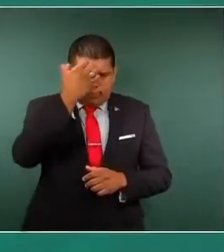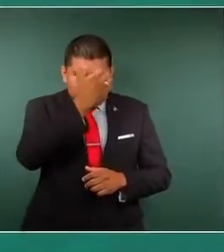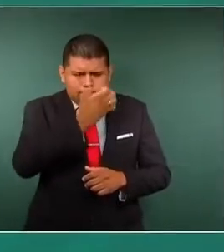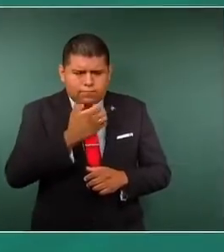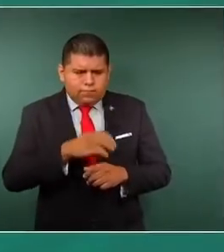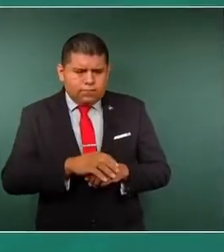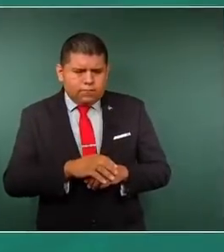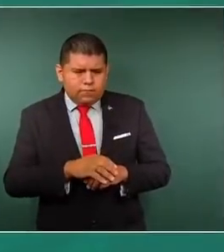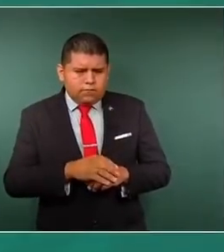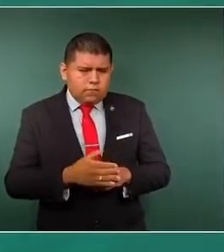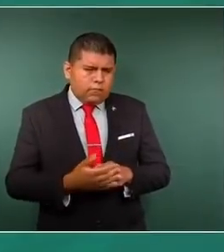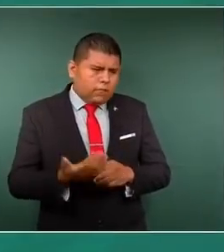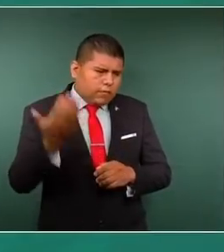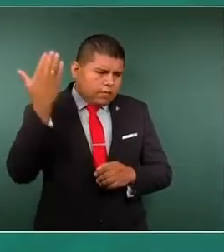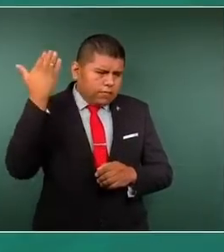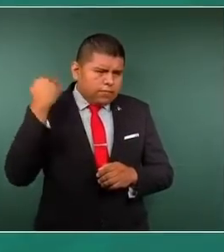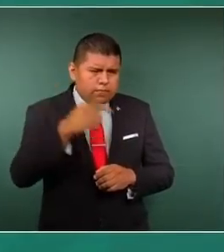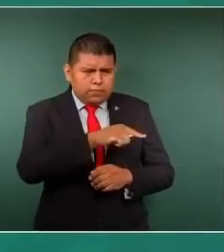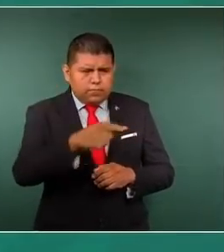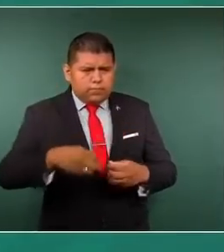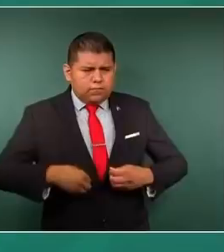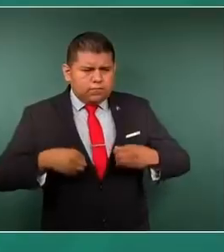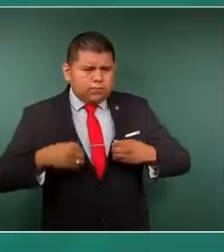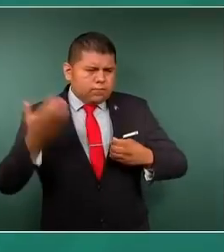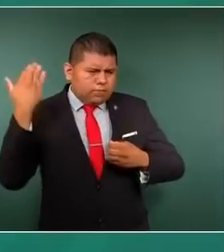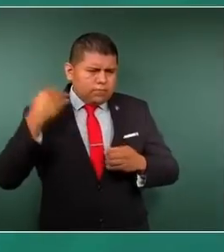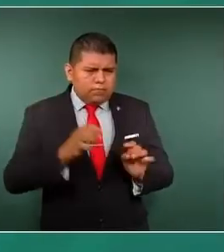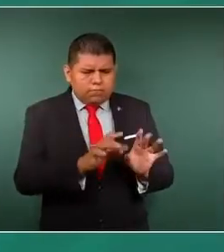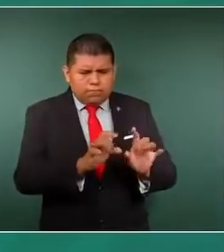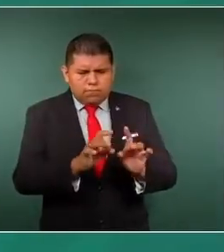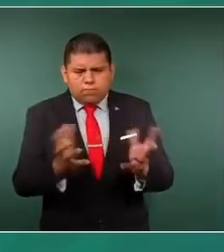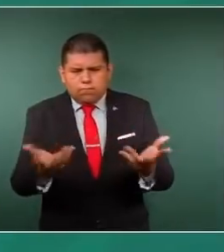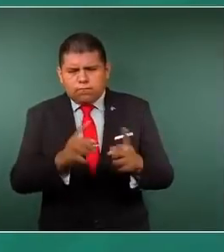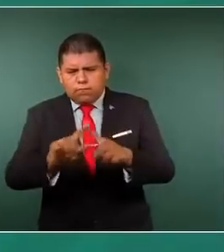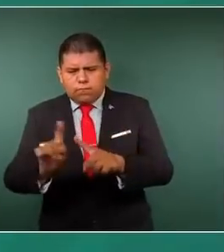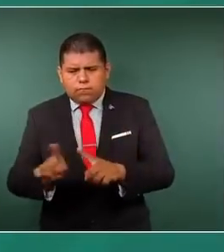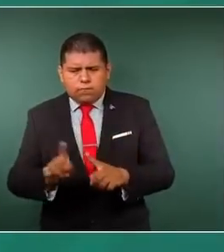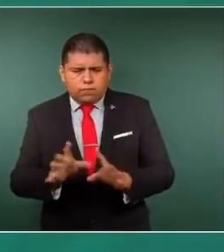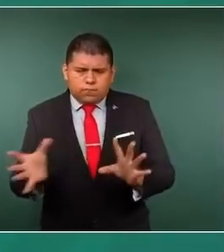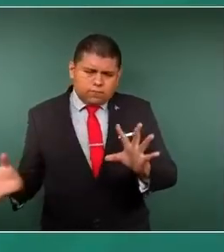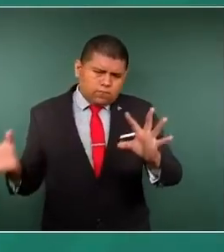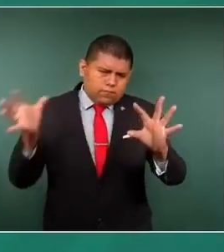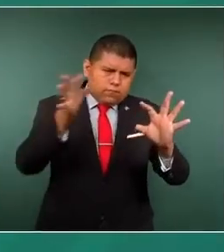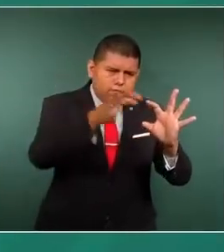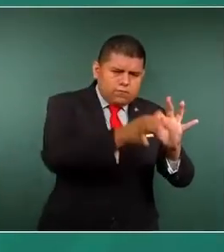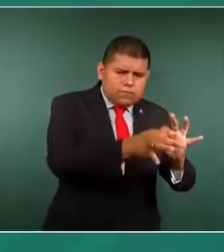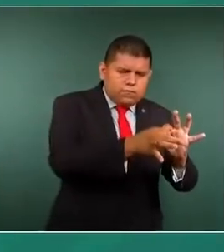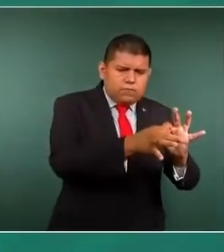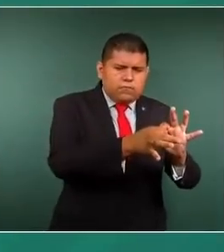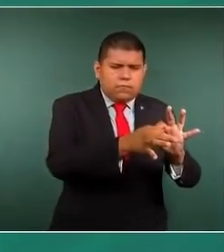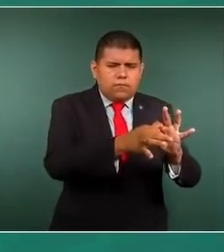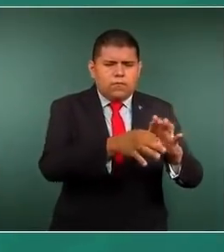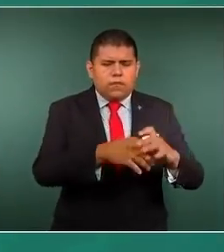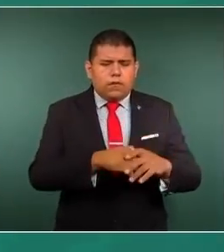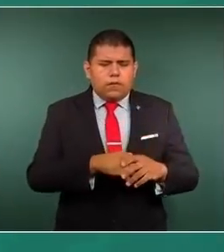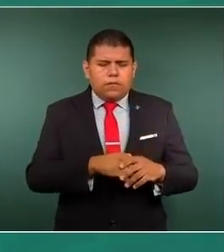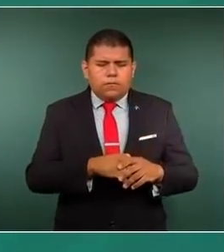antecedentes de personal que hubiese estado vinculado directamente a